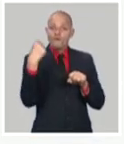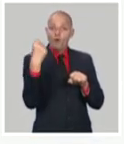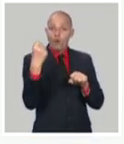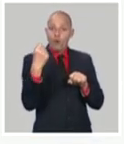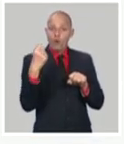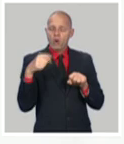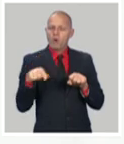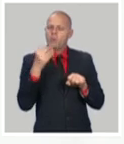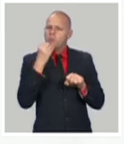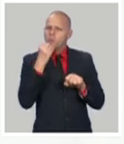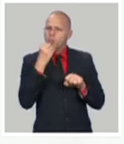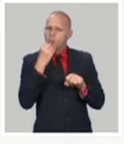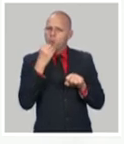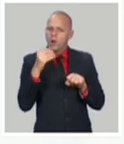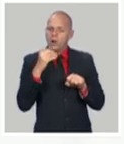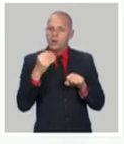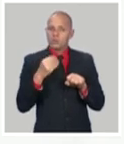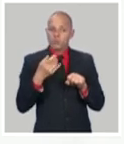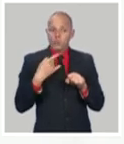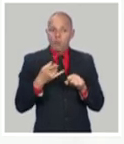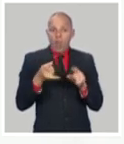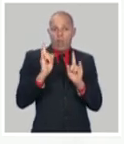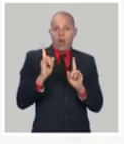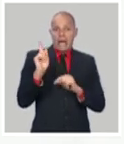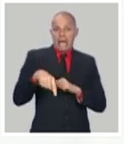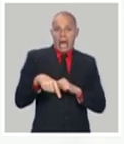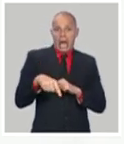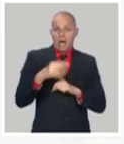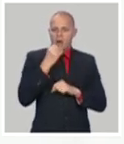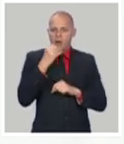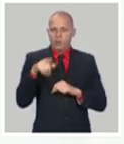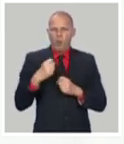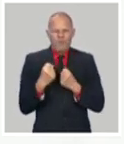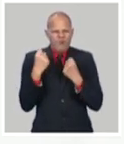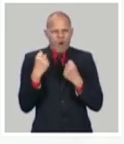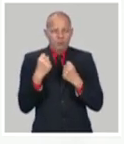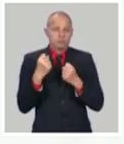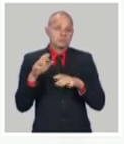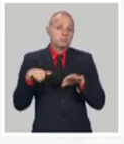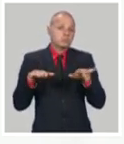patógeno, esté asociado a mayor severidad, a mayor